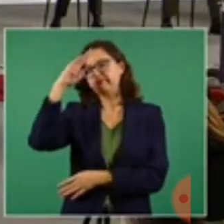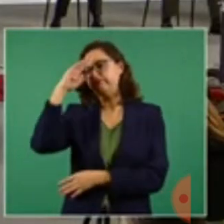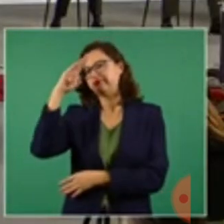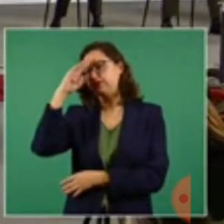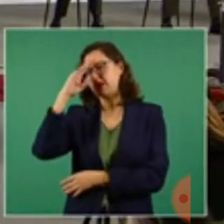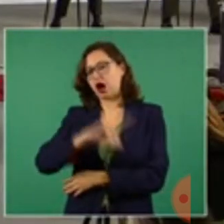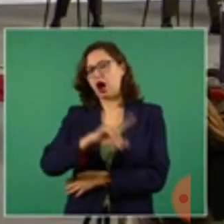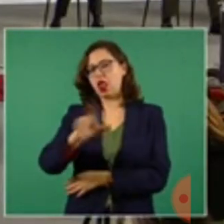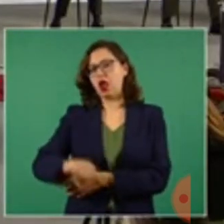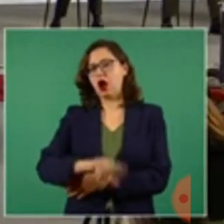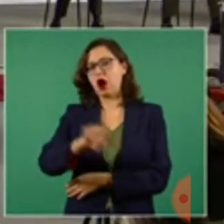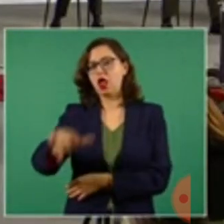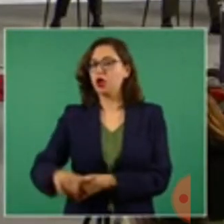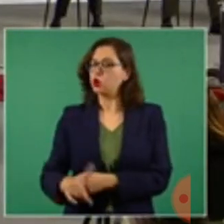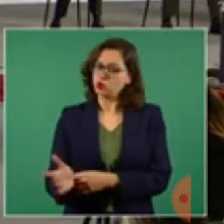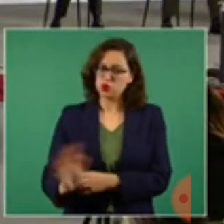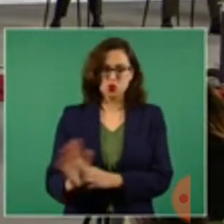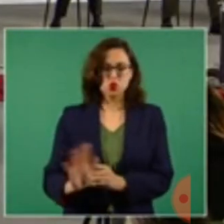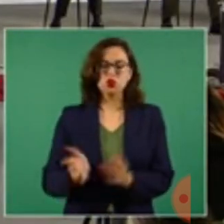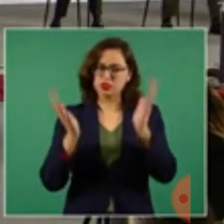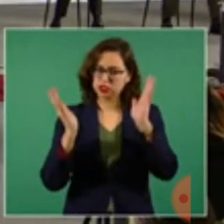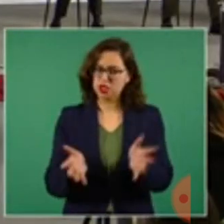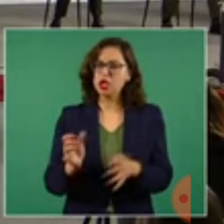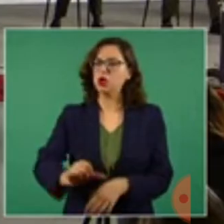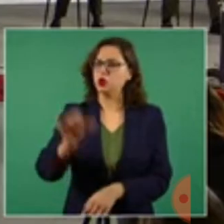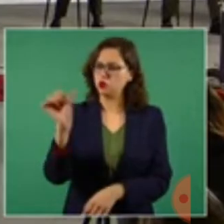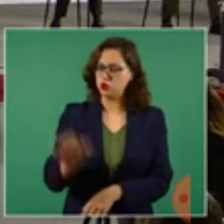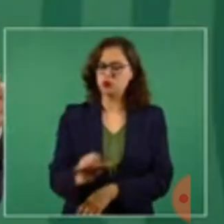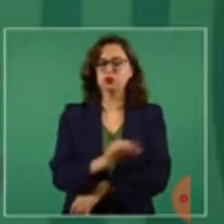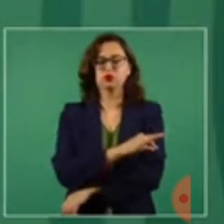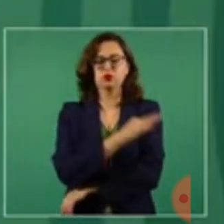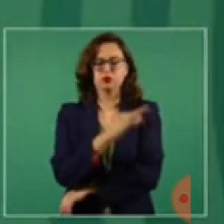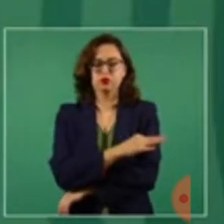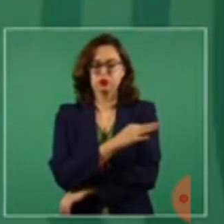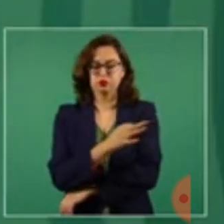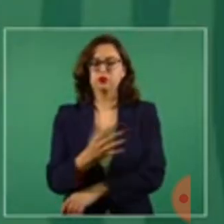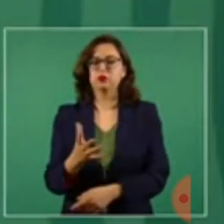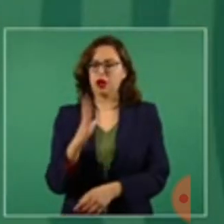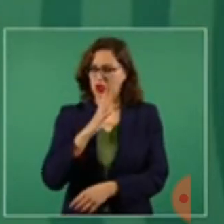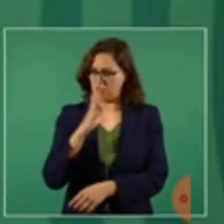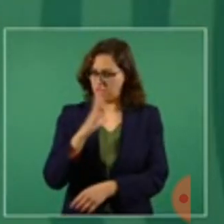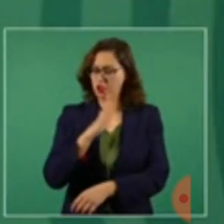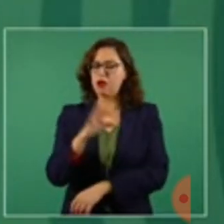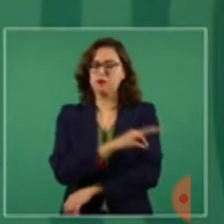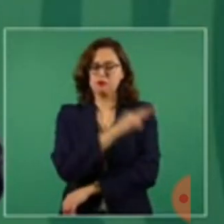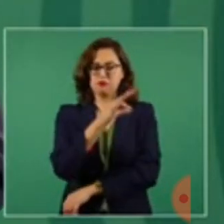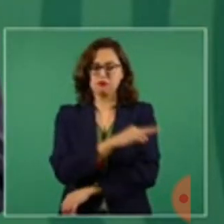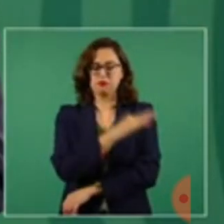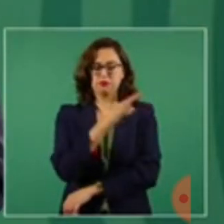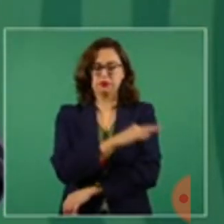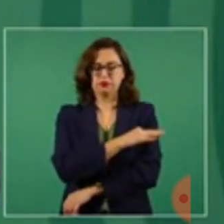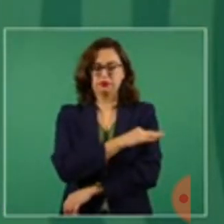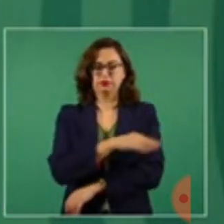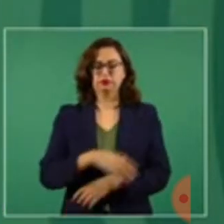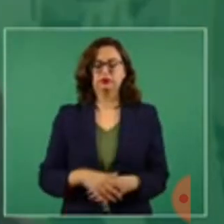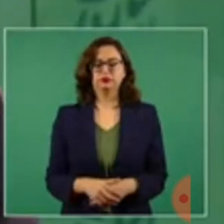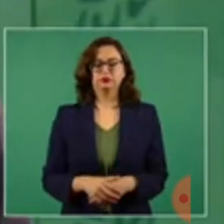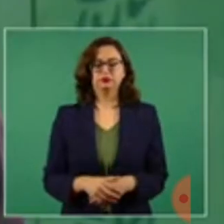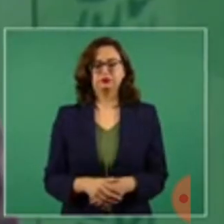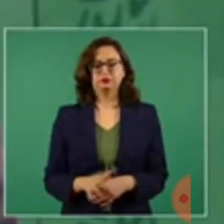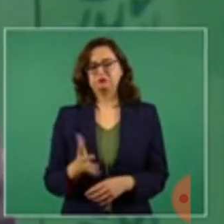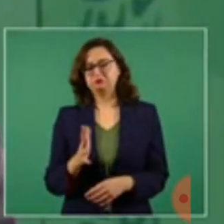siga pensando. Hay vacunas suficientes. Estamos vacunando en